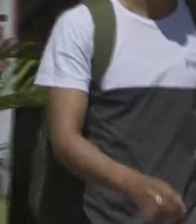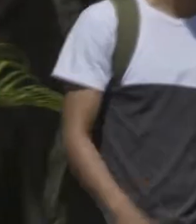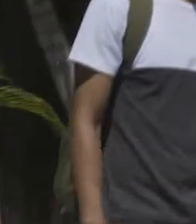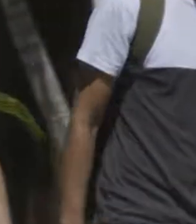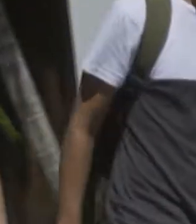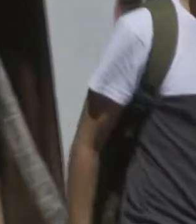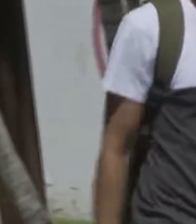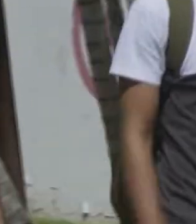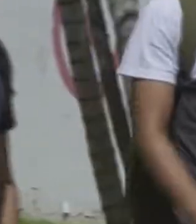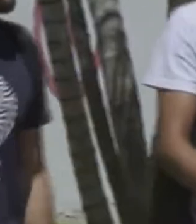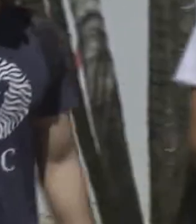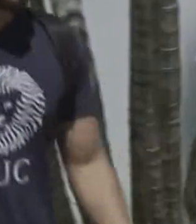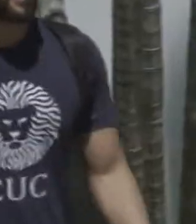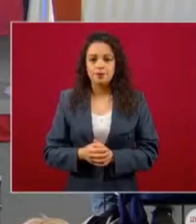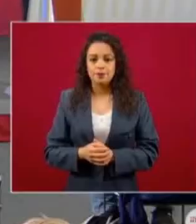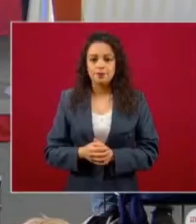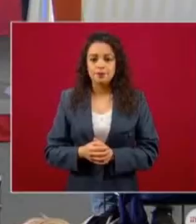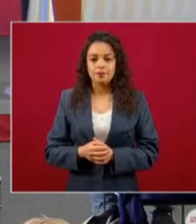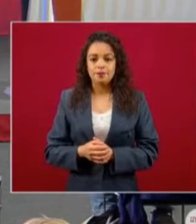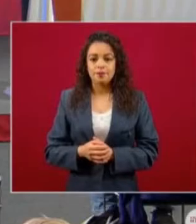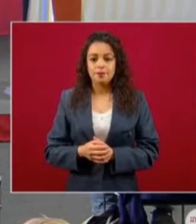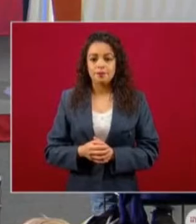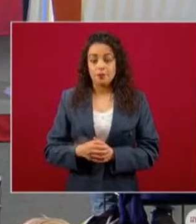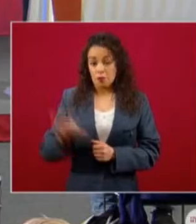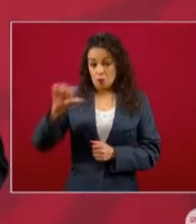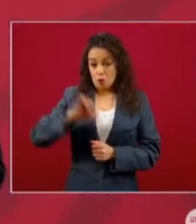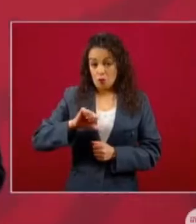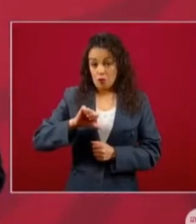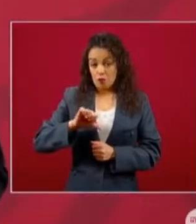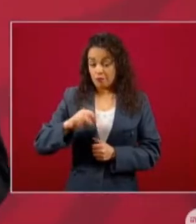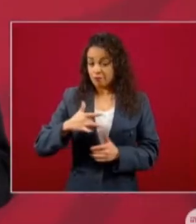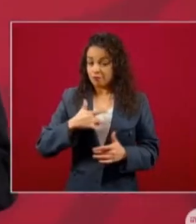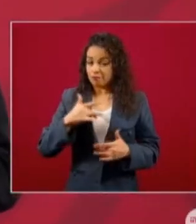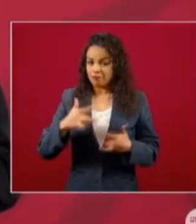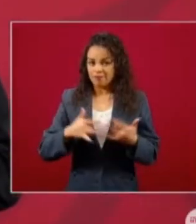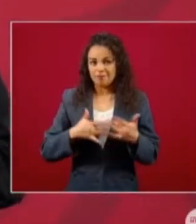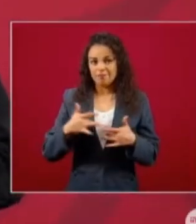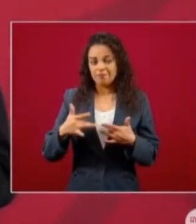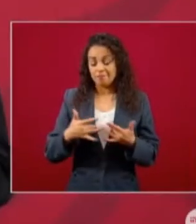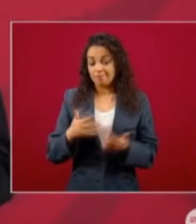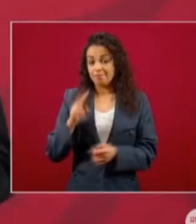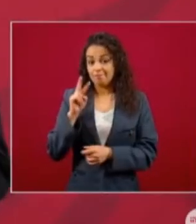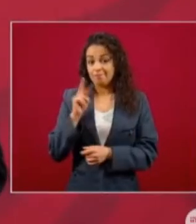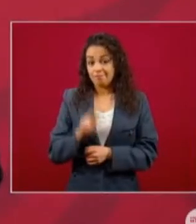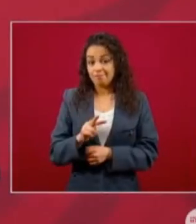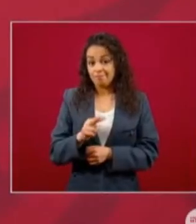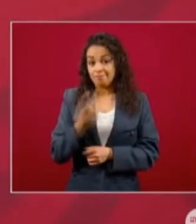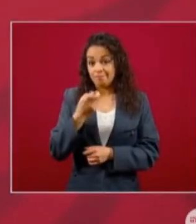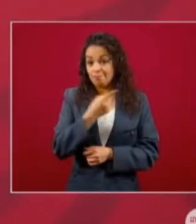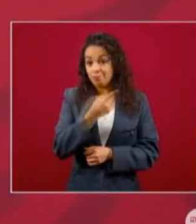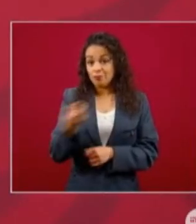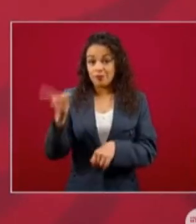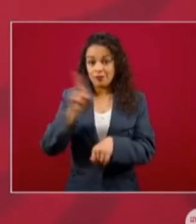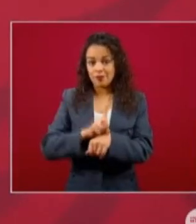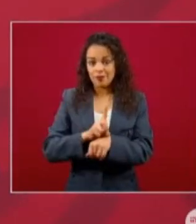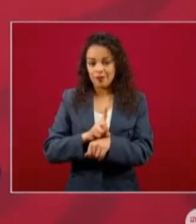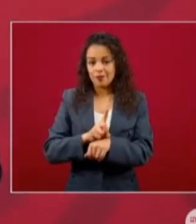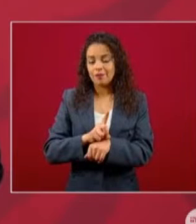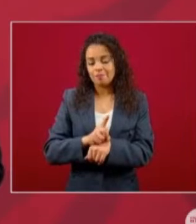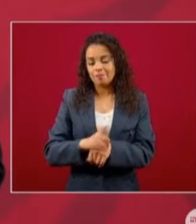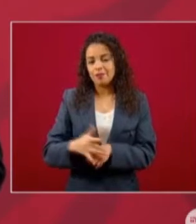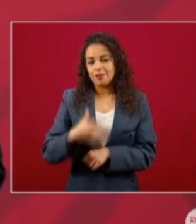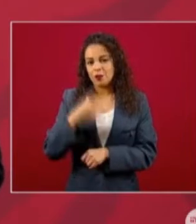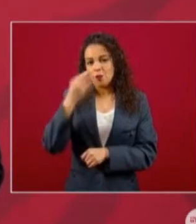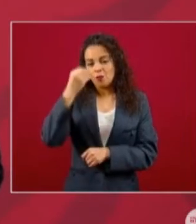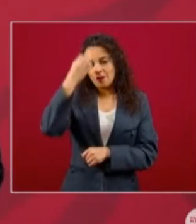tendrían acceso y sería injusto comentó el titular de la secretaría de educación pública durante la conferencia de prensa del presidente andrés manuel